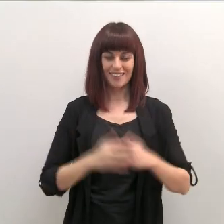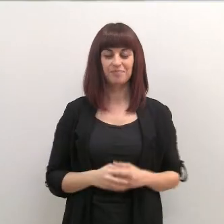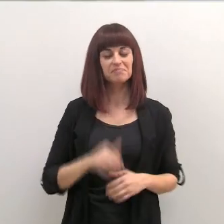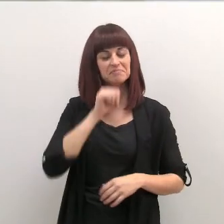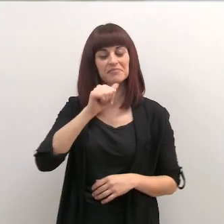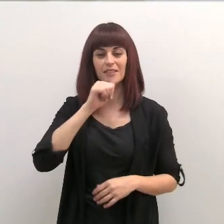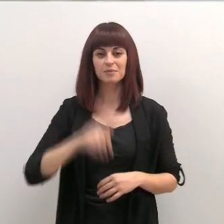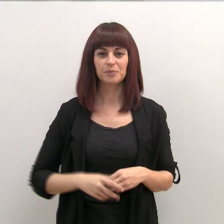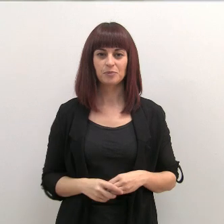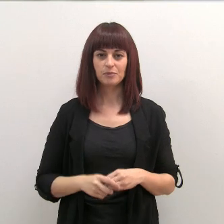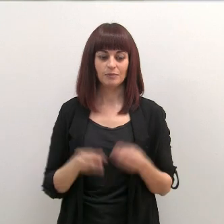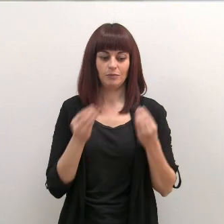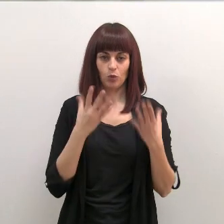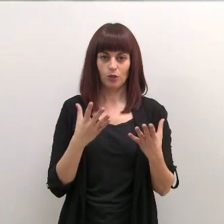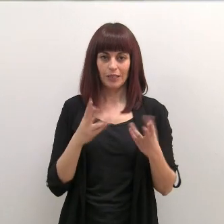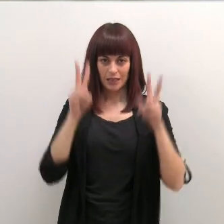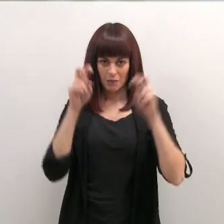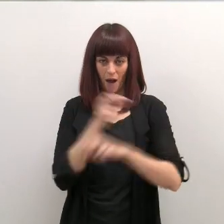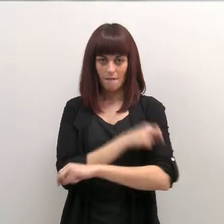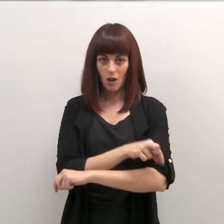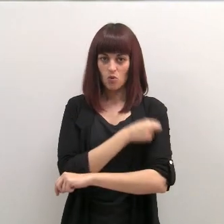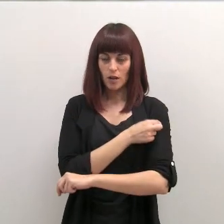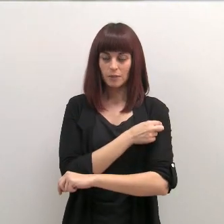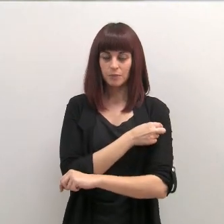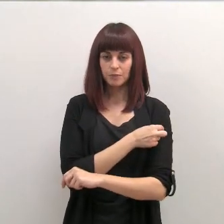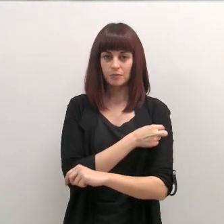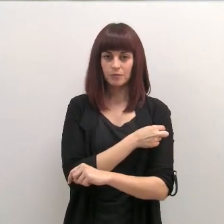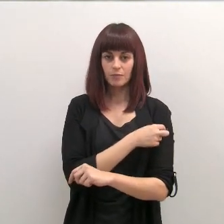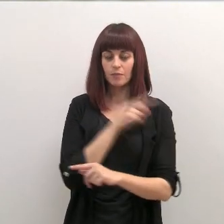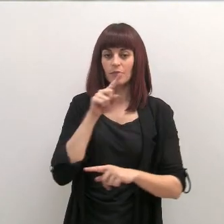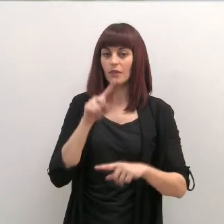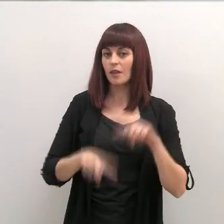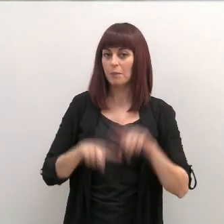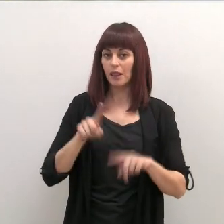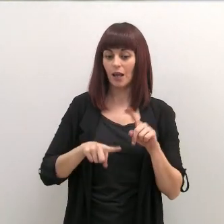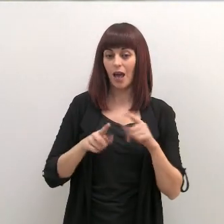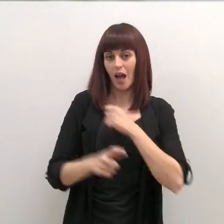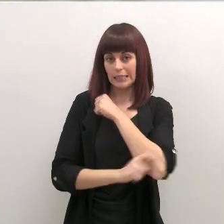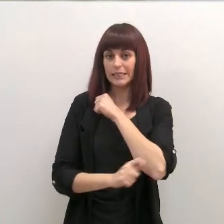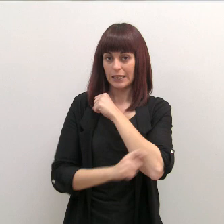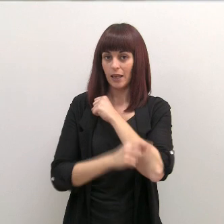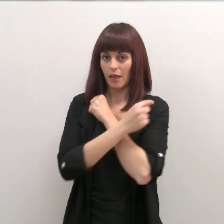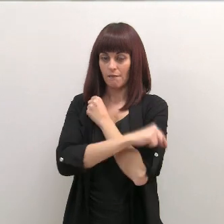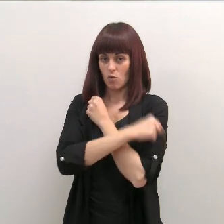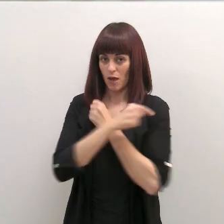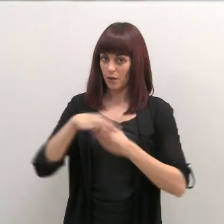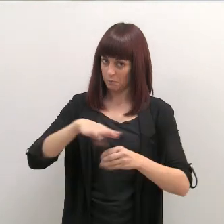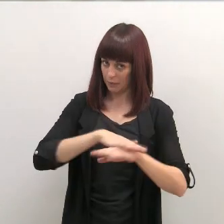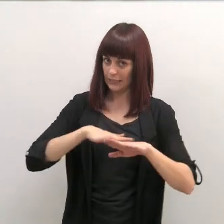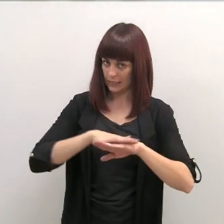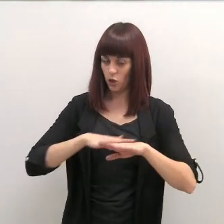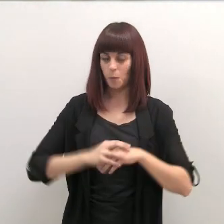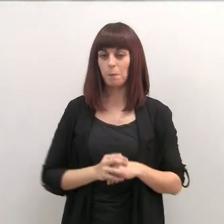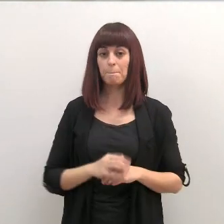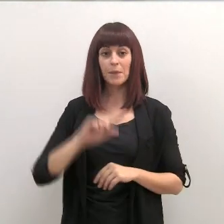Nada. Respecto a la vacunación, se va a ir marcando, según el documento de la estrategia de vacunación del Ministerio, que